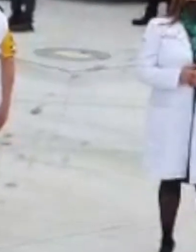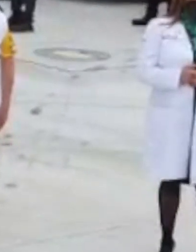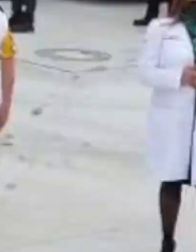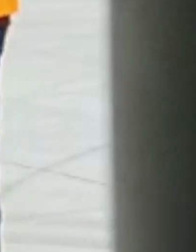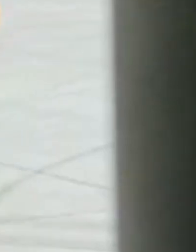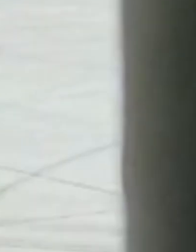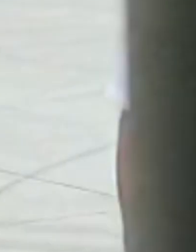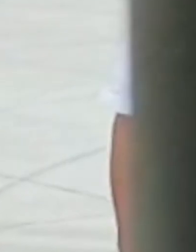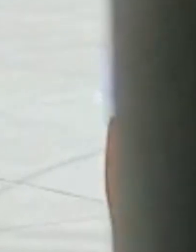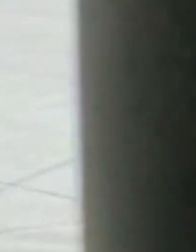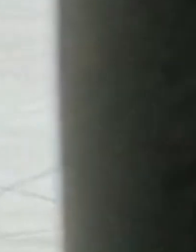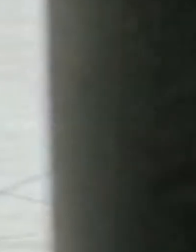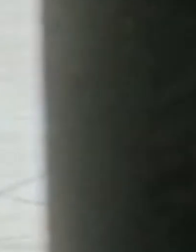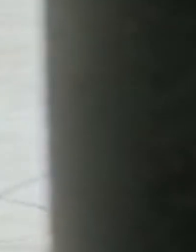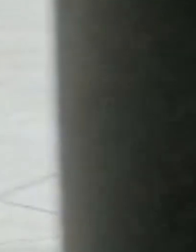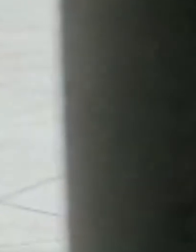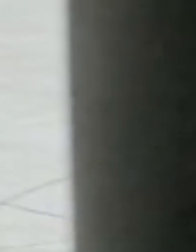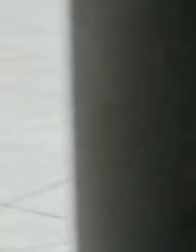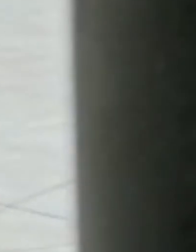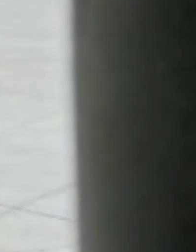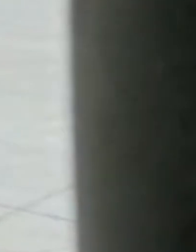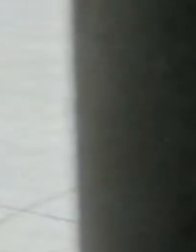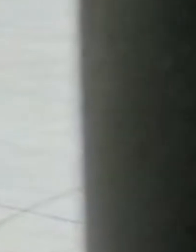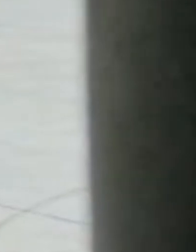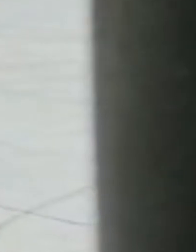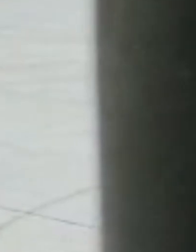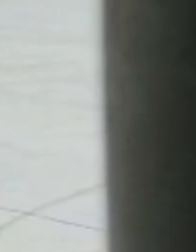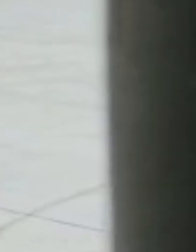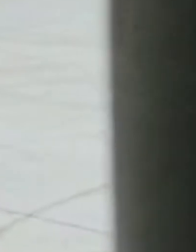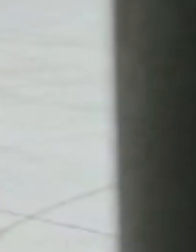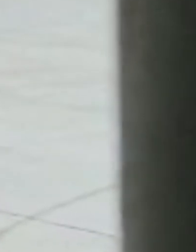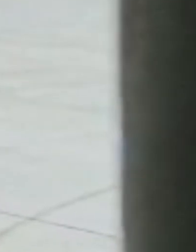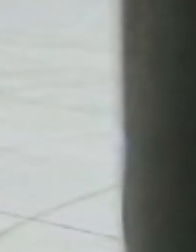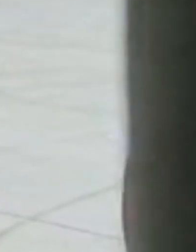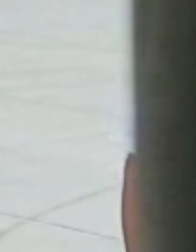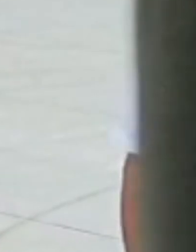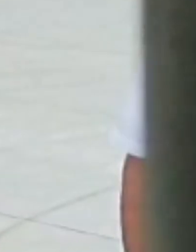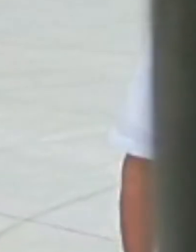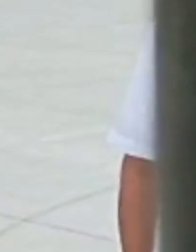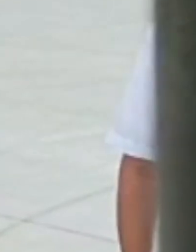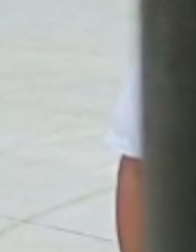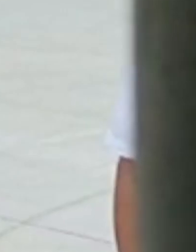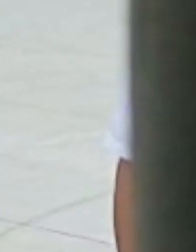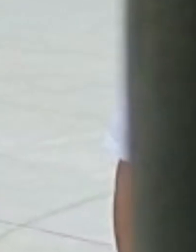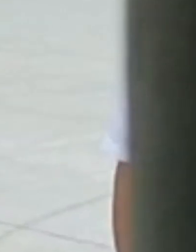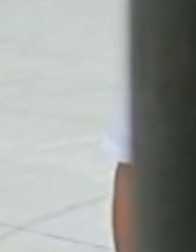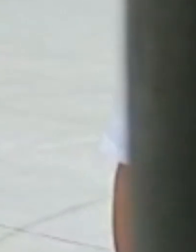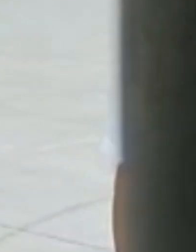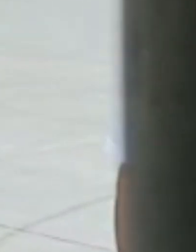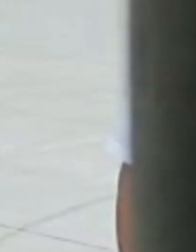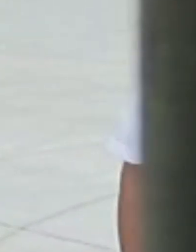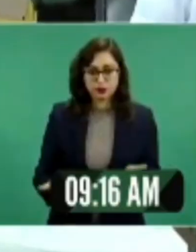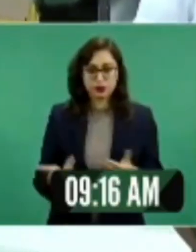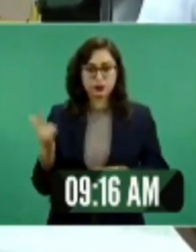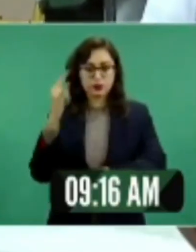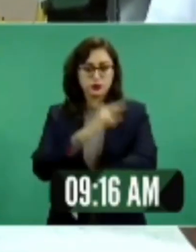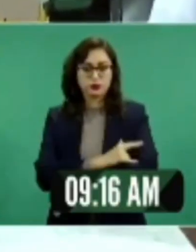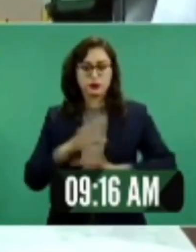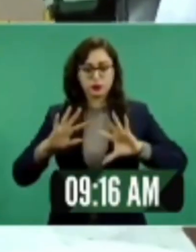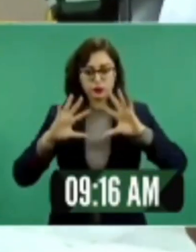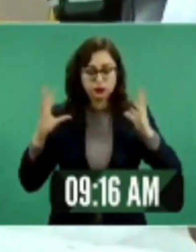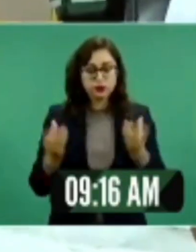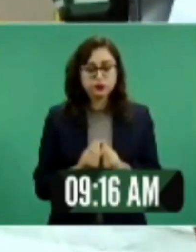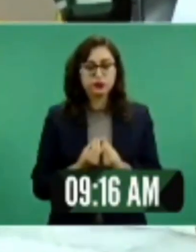Zoe Robledo, quien señaló que con estas vacunas se le pondrá el refuerzo a médicos, enfermeras, laboratoristas y demás personal de salud. Un